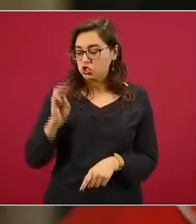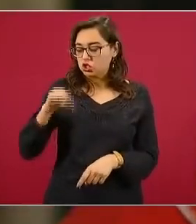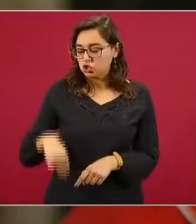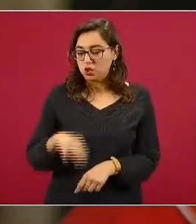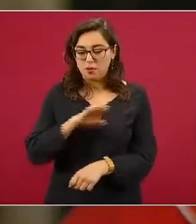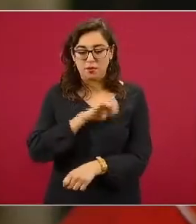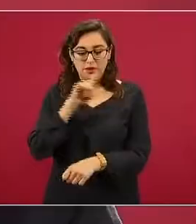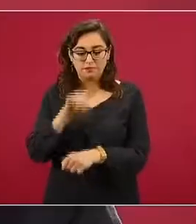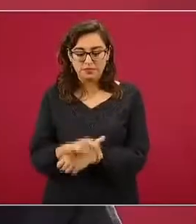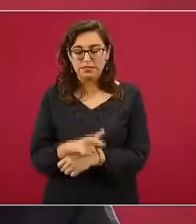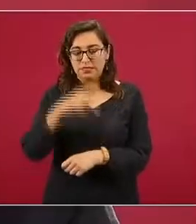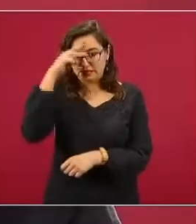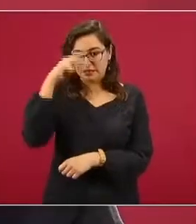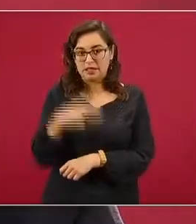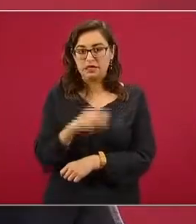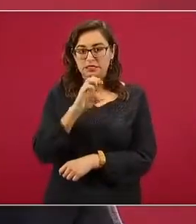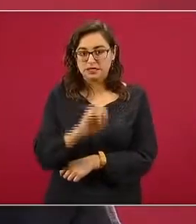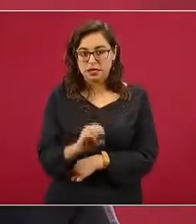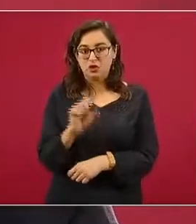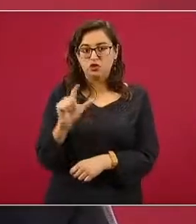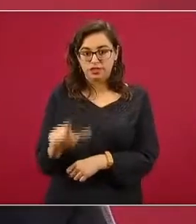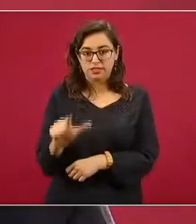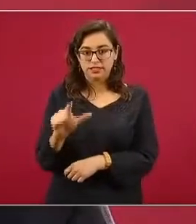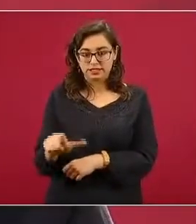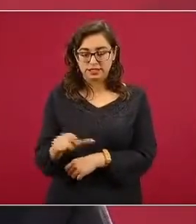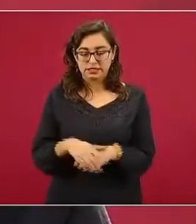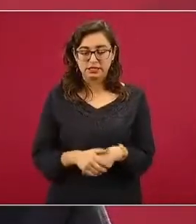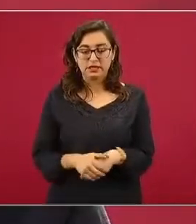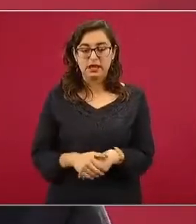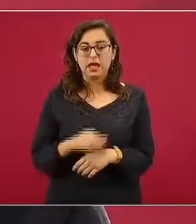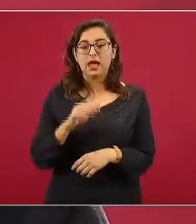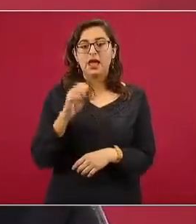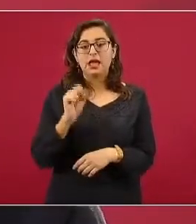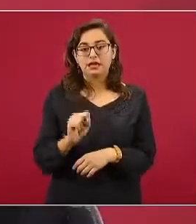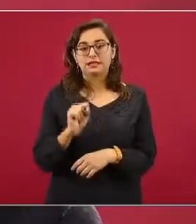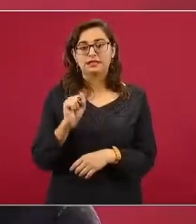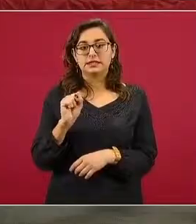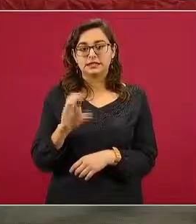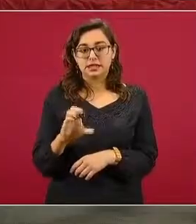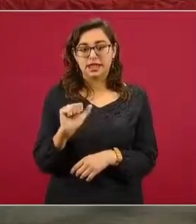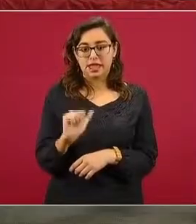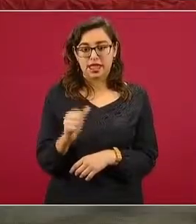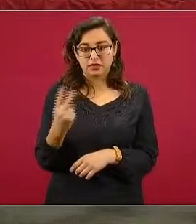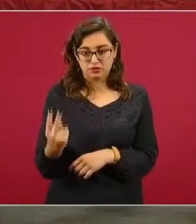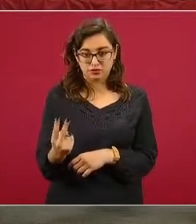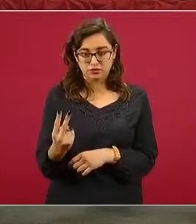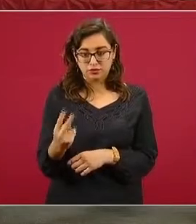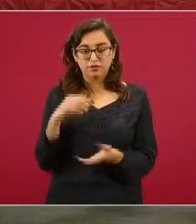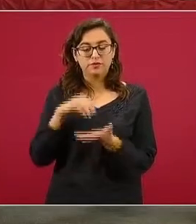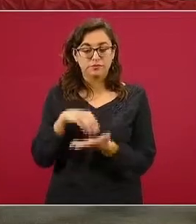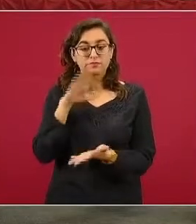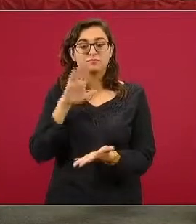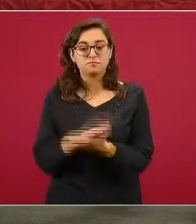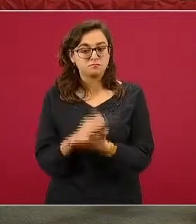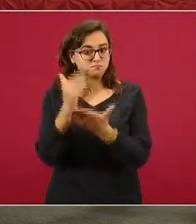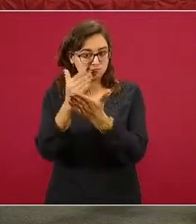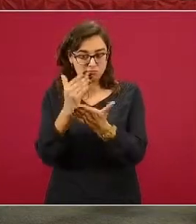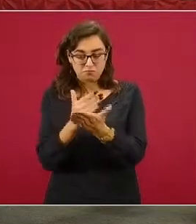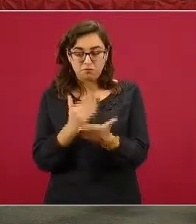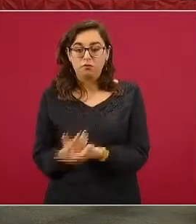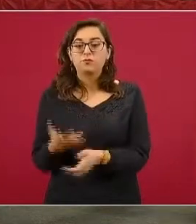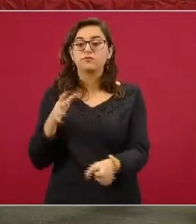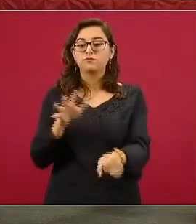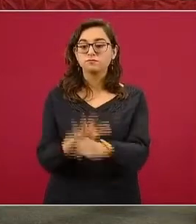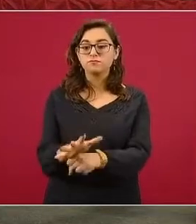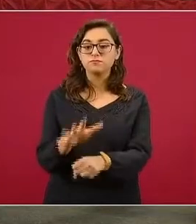norma oficial mexicana 017 SSA 2, que establece puntualmente cuáles